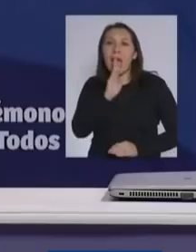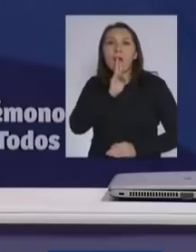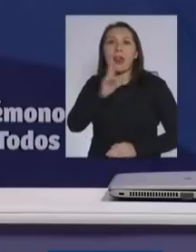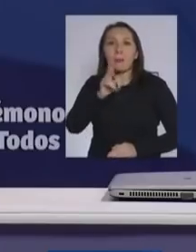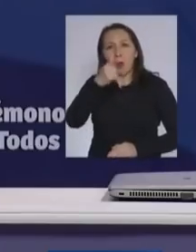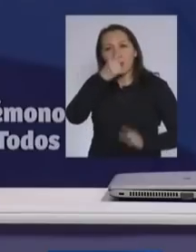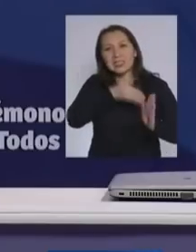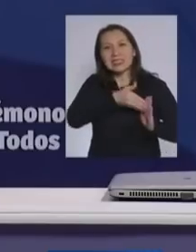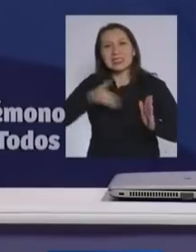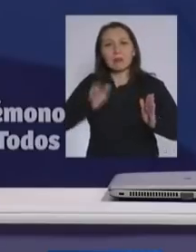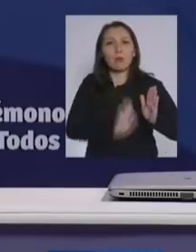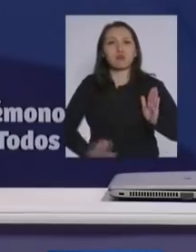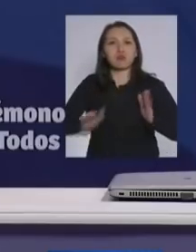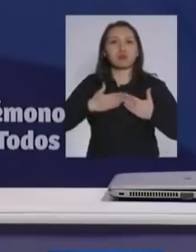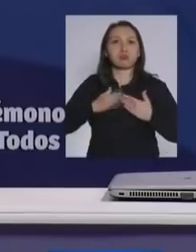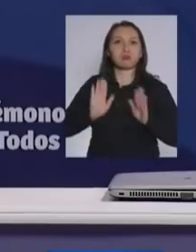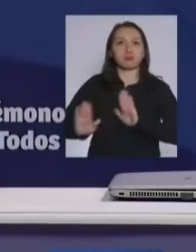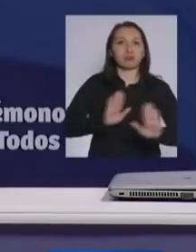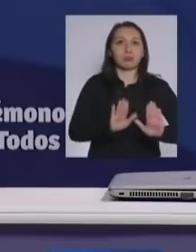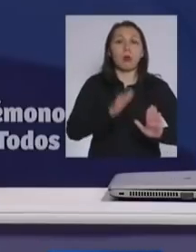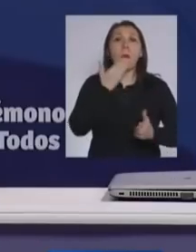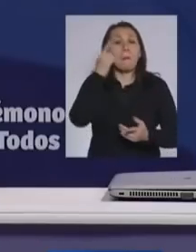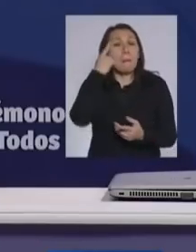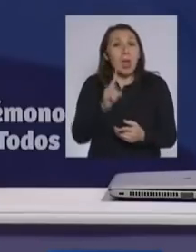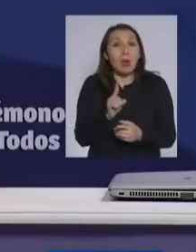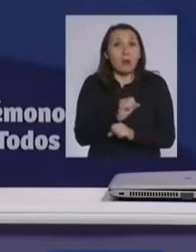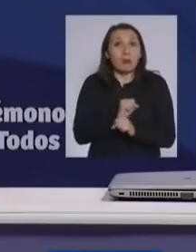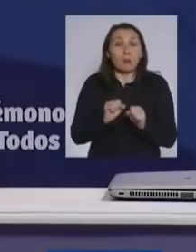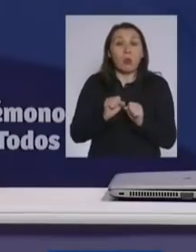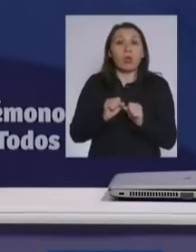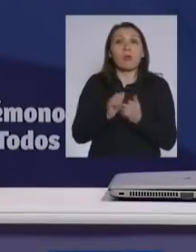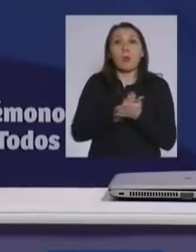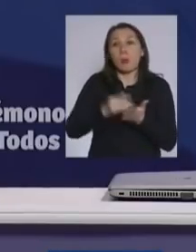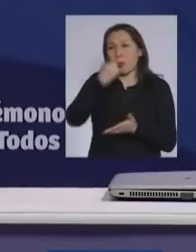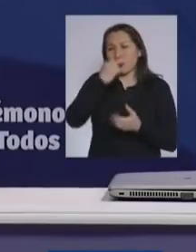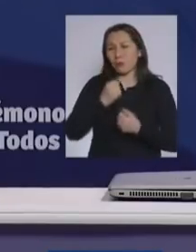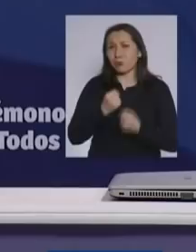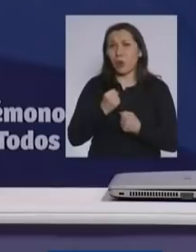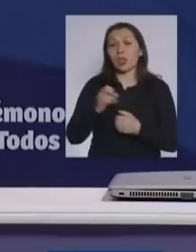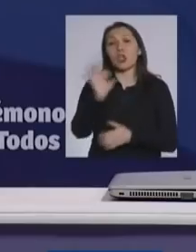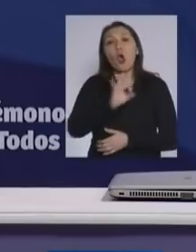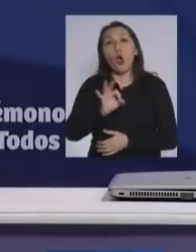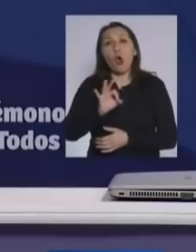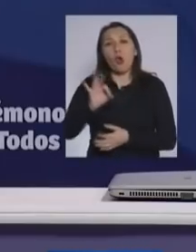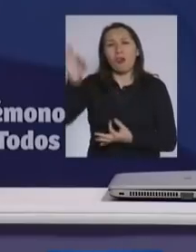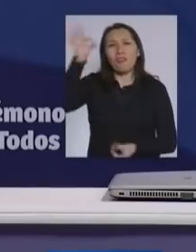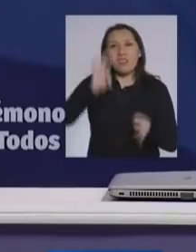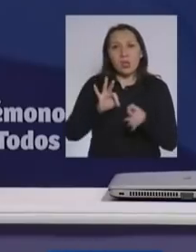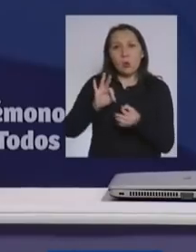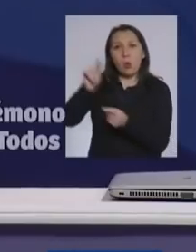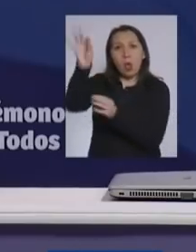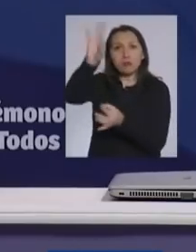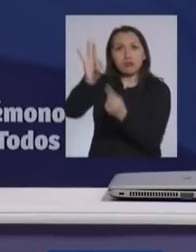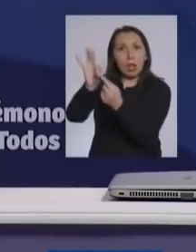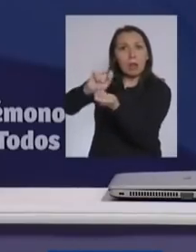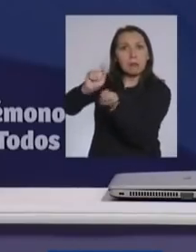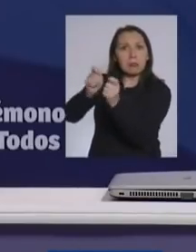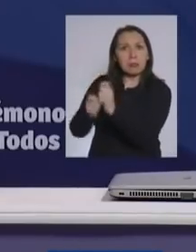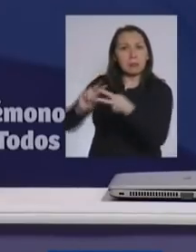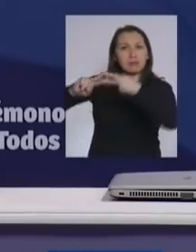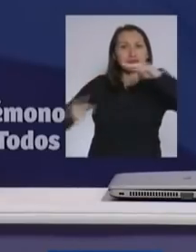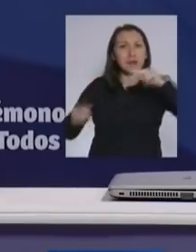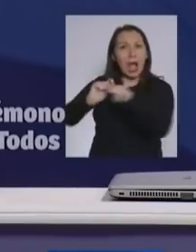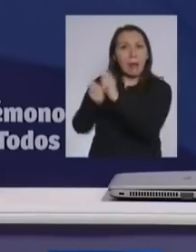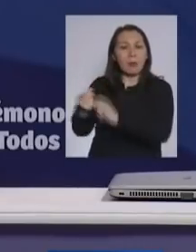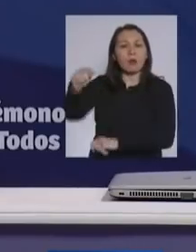más duradera. Pero cuando esa respuesta cae, como ocurre con la influenza, o el virus tiene algún cambio, vuelve a